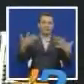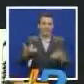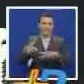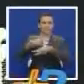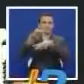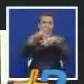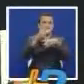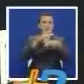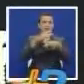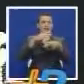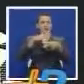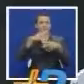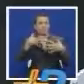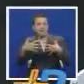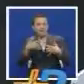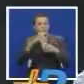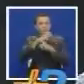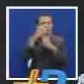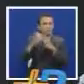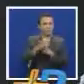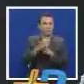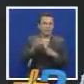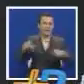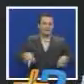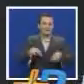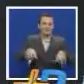estas actividades.